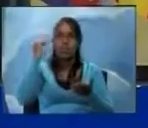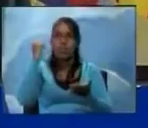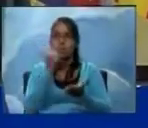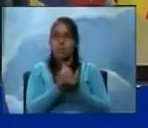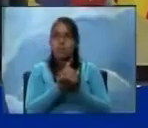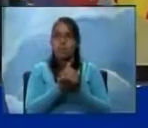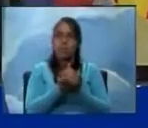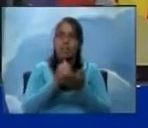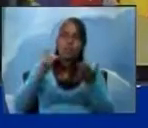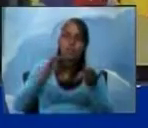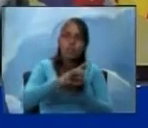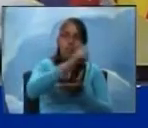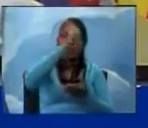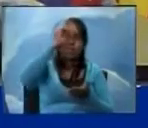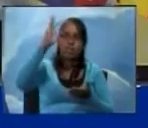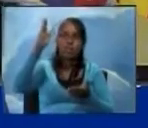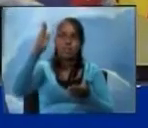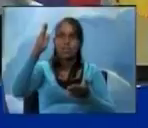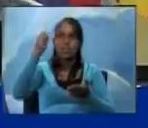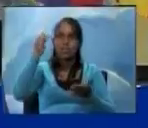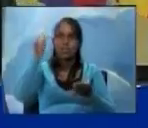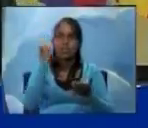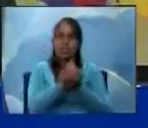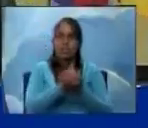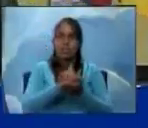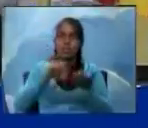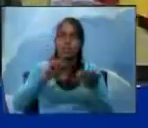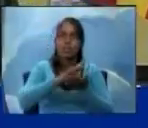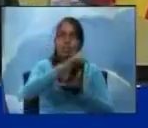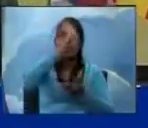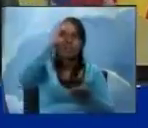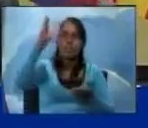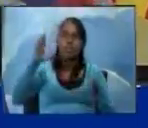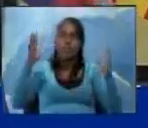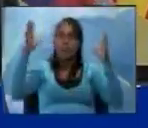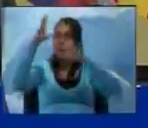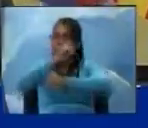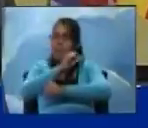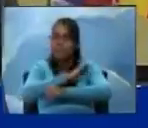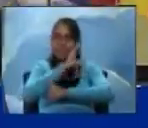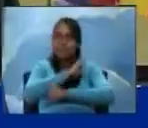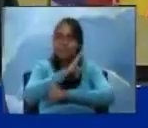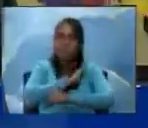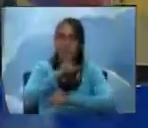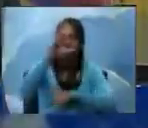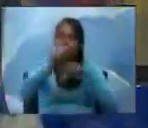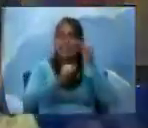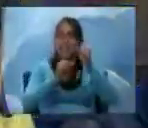Agárrala, agárrala, agárrala.